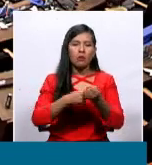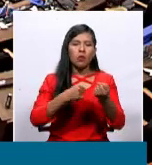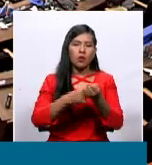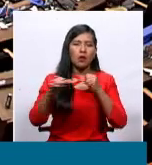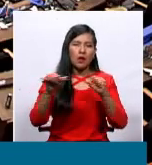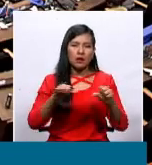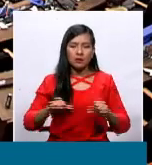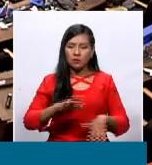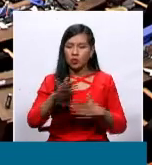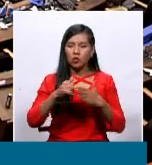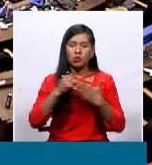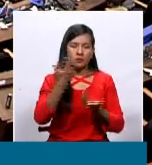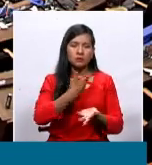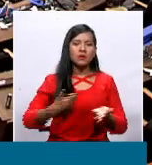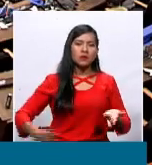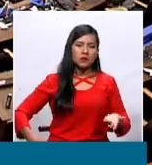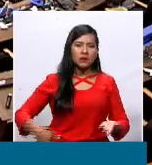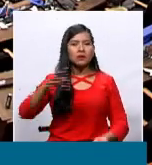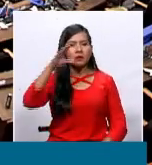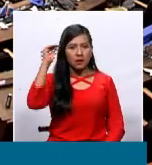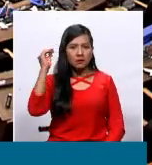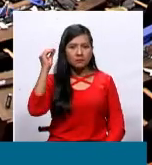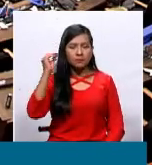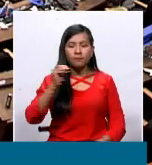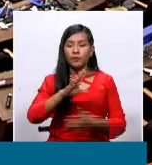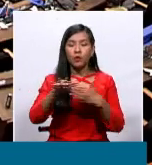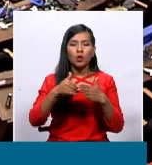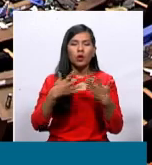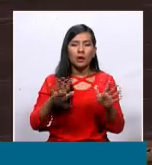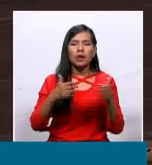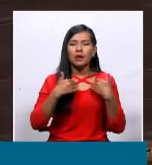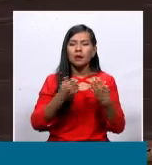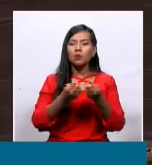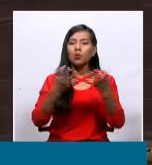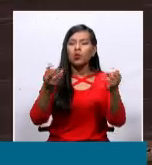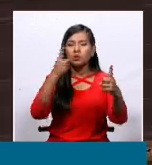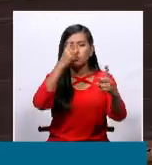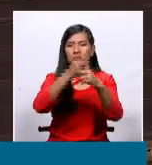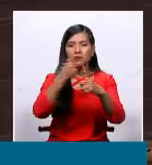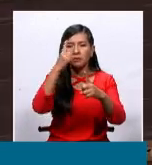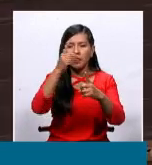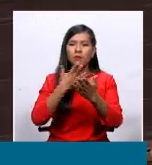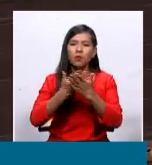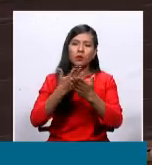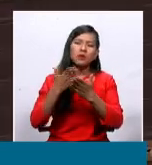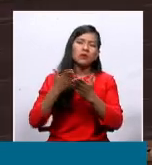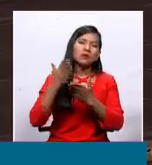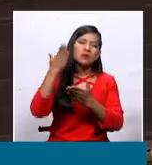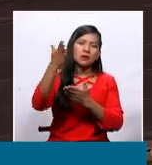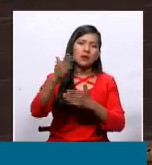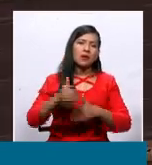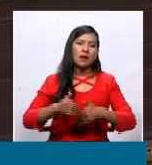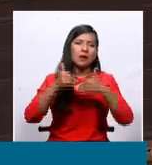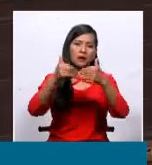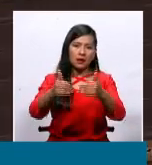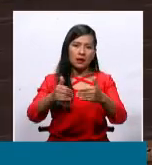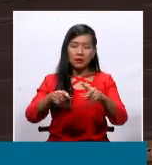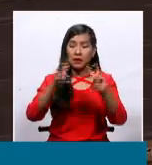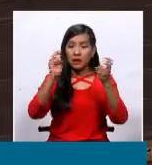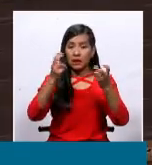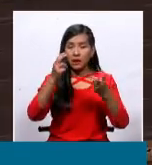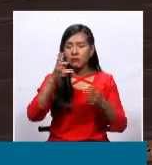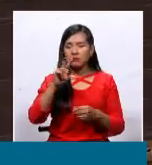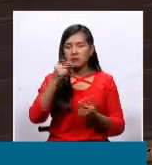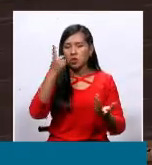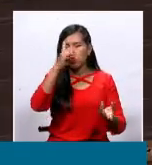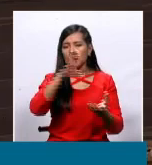legitimidad al presidente Arce. Creo que por eso tiene muchos desafíos todavía planteados hacia adelante. No creo que sea un gobierno que se